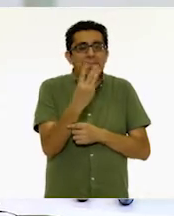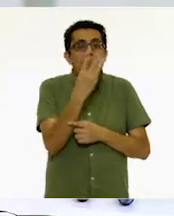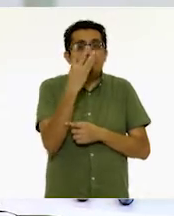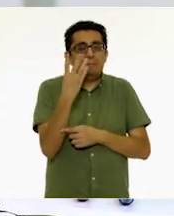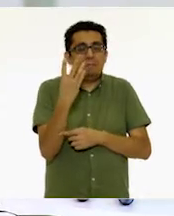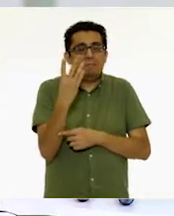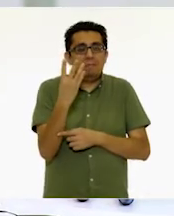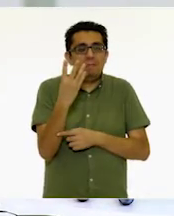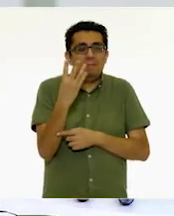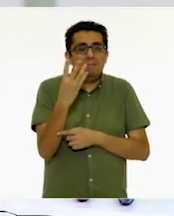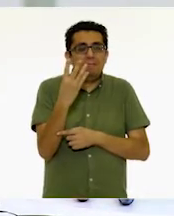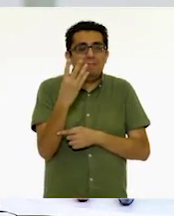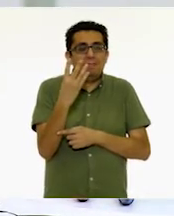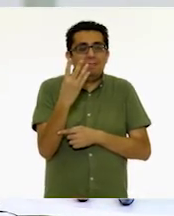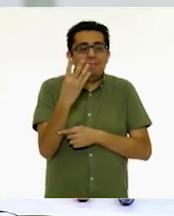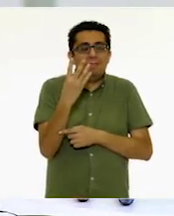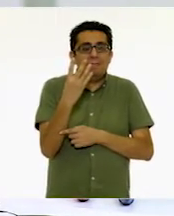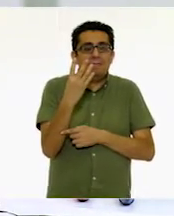cuatro